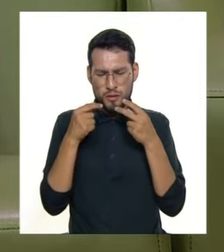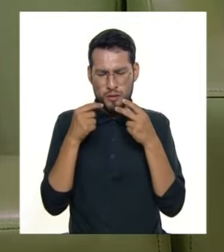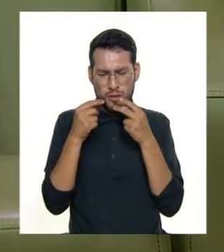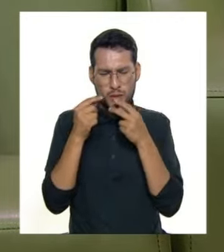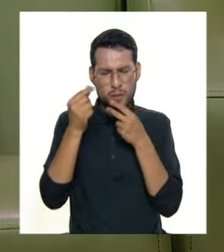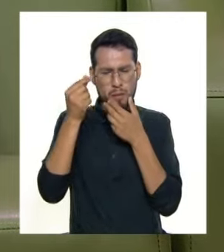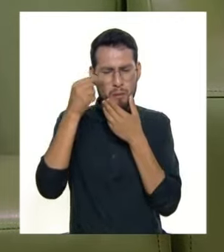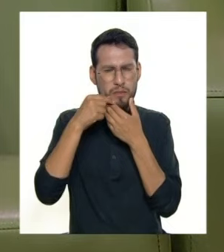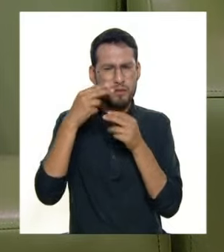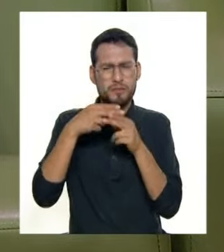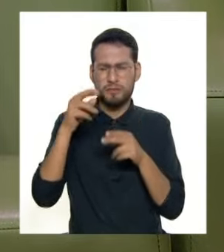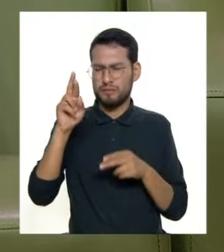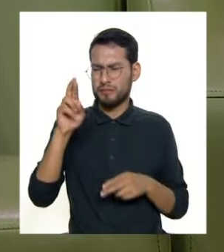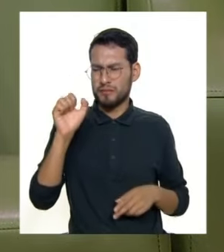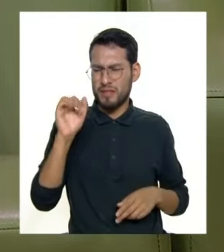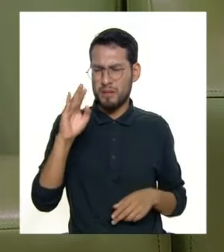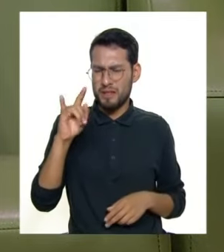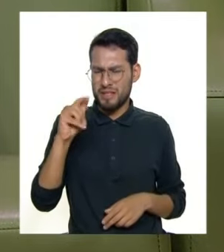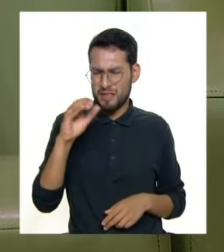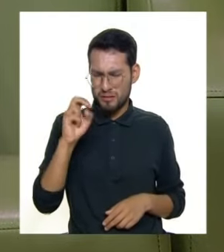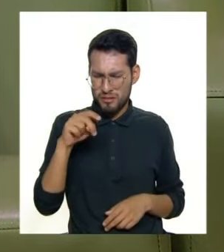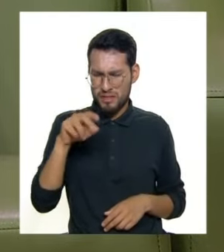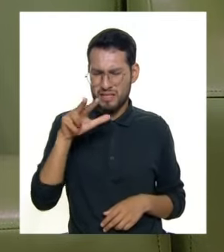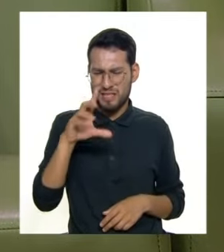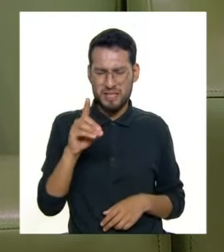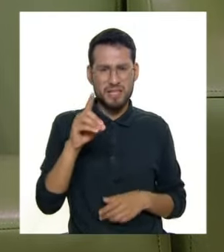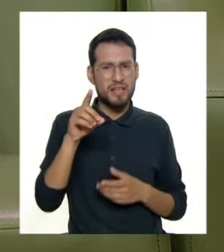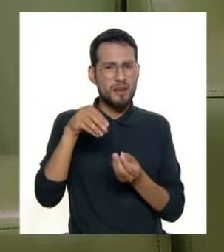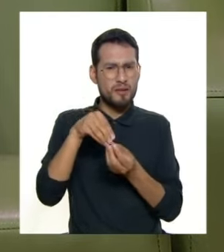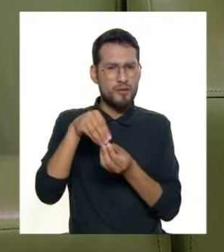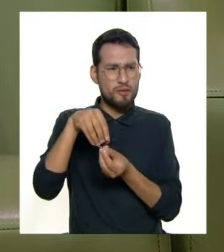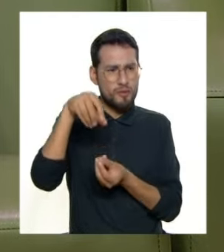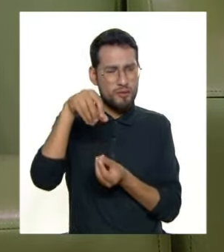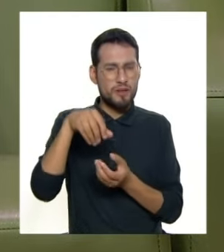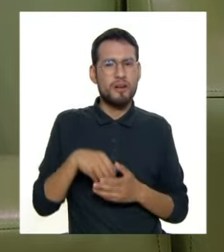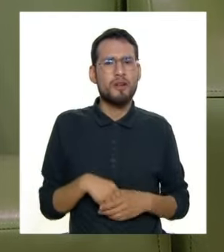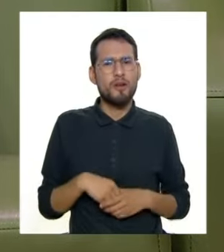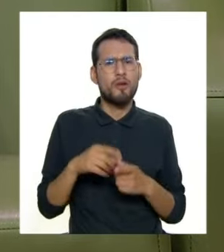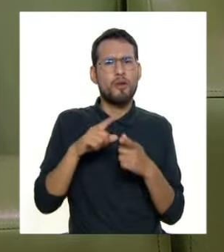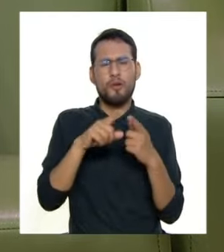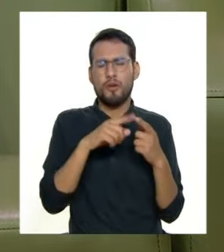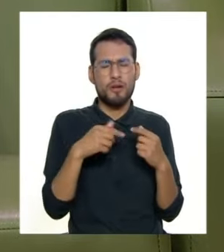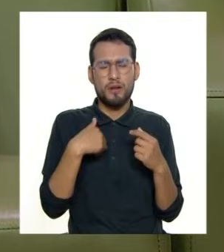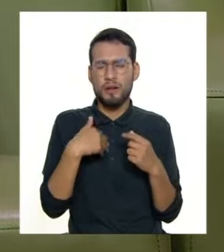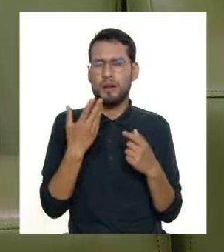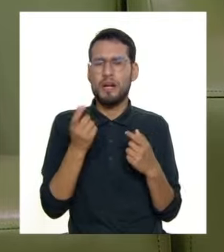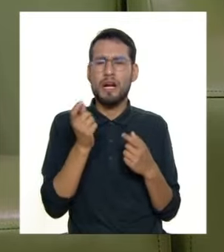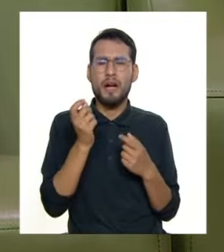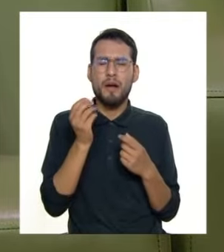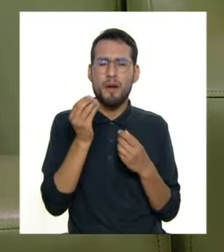se llama rehabilitación impresa en 3D. Para todos